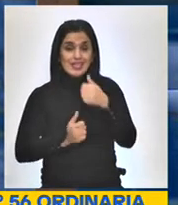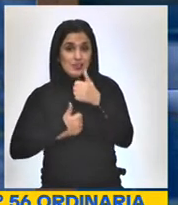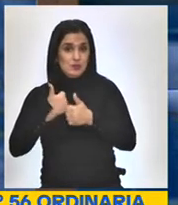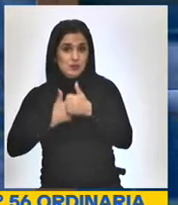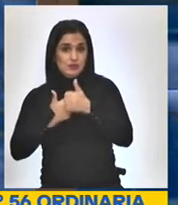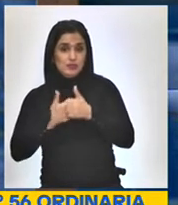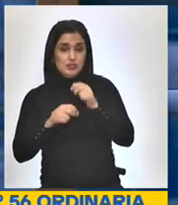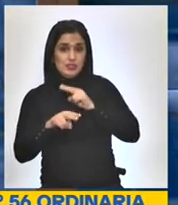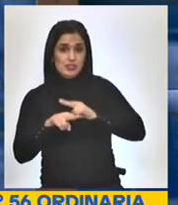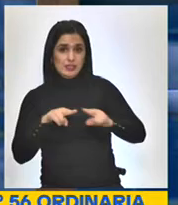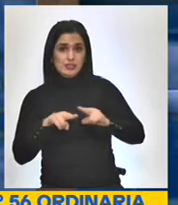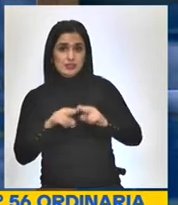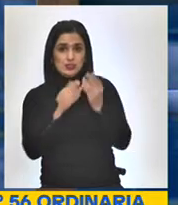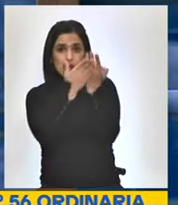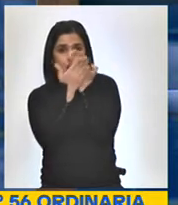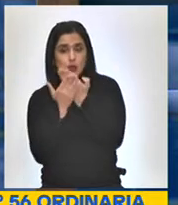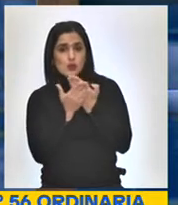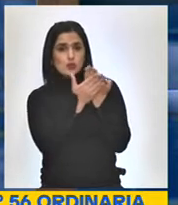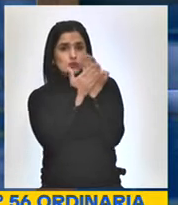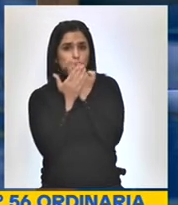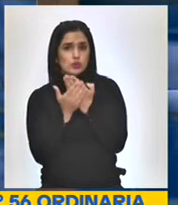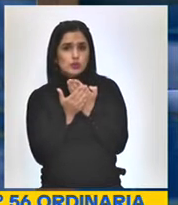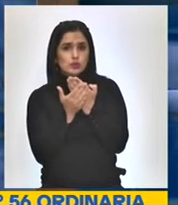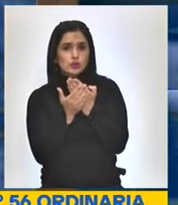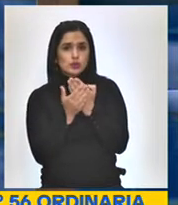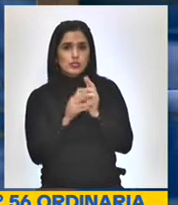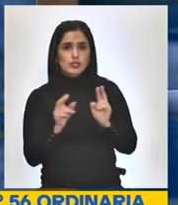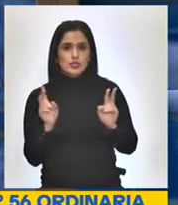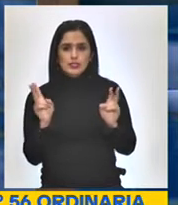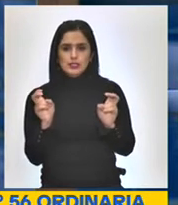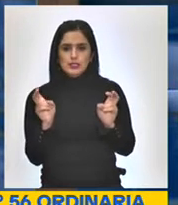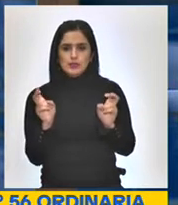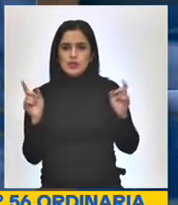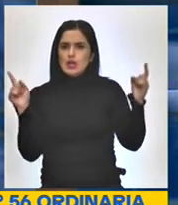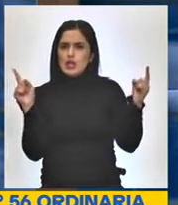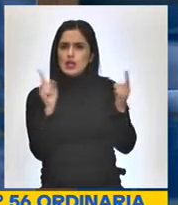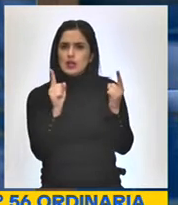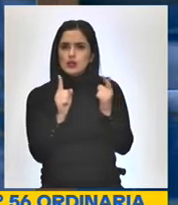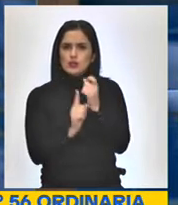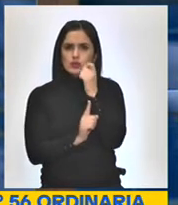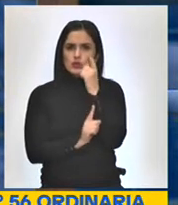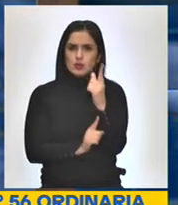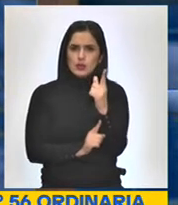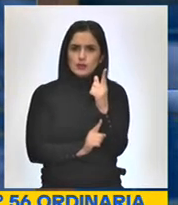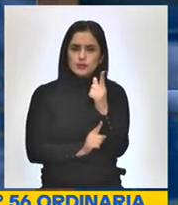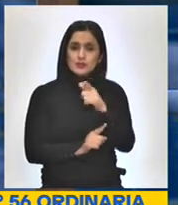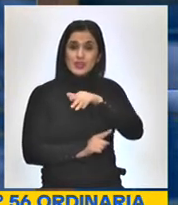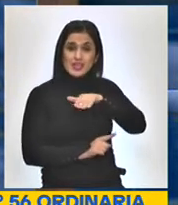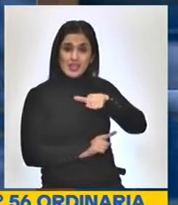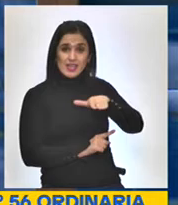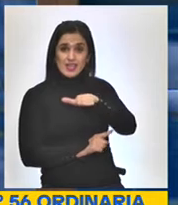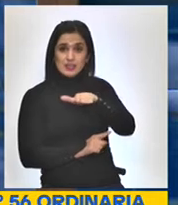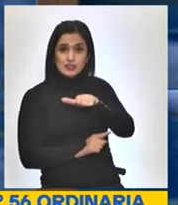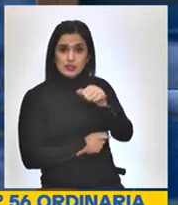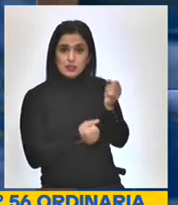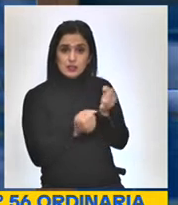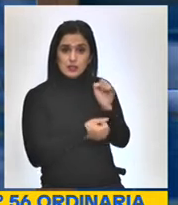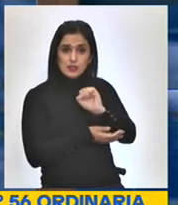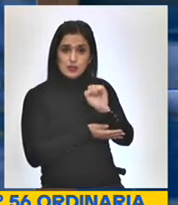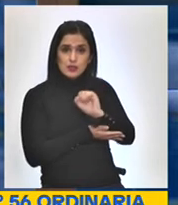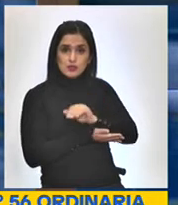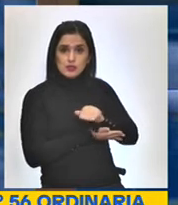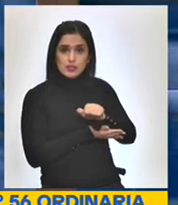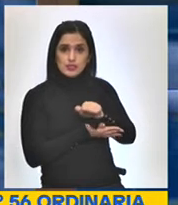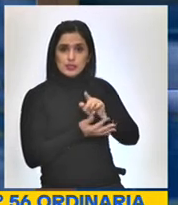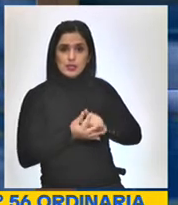que realizan estudios en el tema, la conclusión fue la misma. Los accidentes de tránsito son la